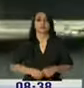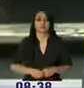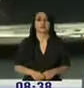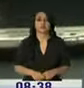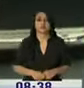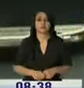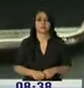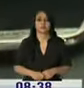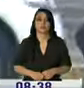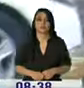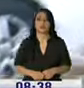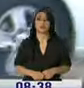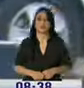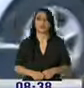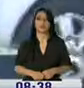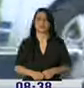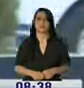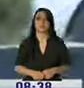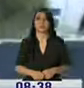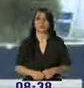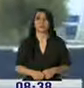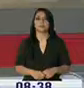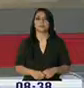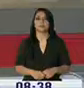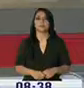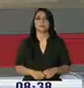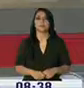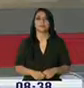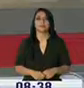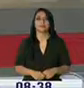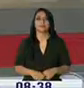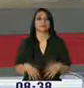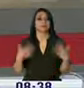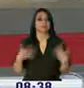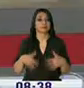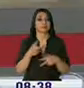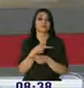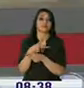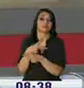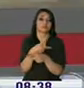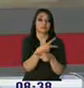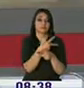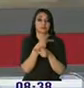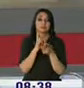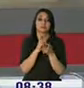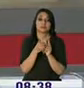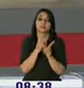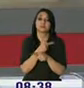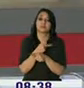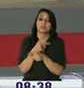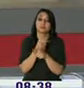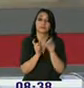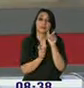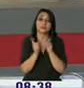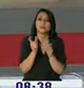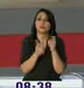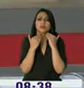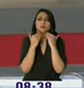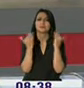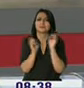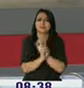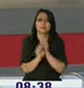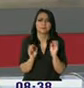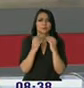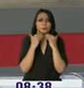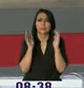de Manabí informó Johnny Armendariz. Hay que tener tanto cuidado, vecinos y amigos, los delincuentes no les importa